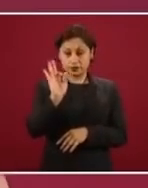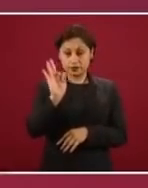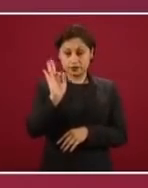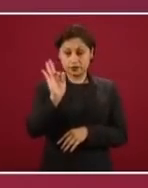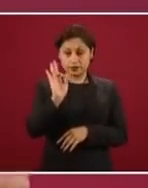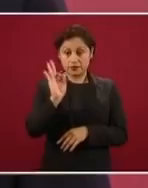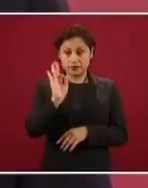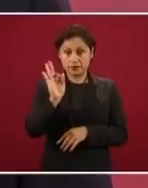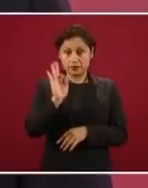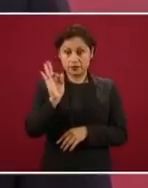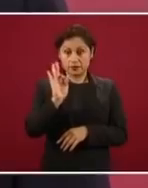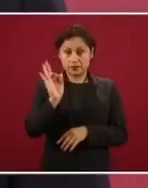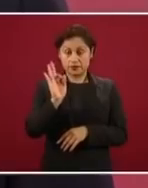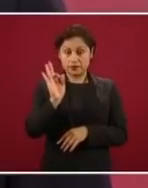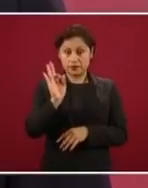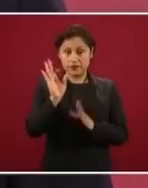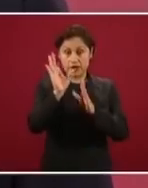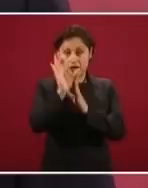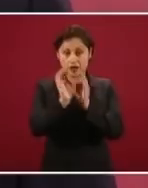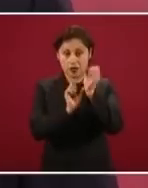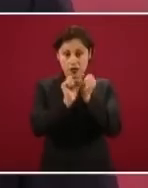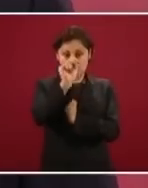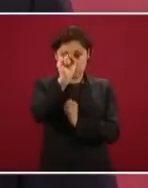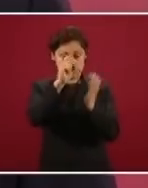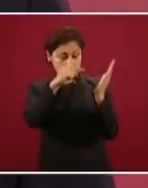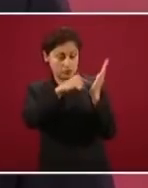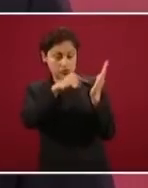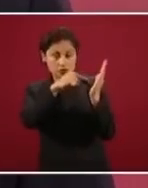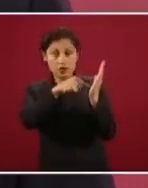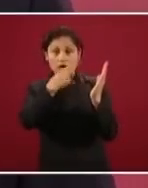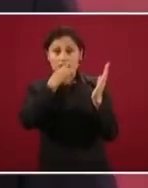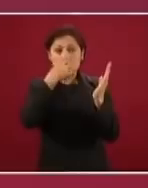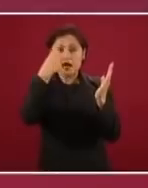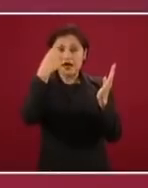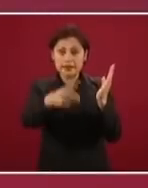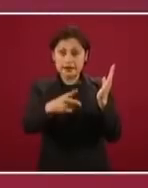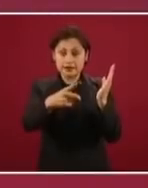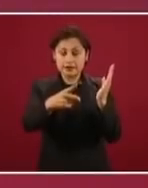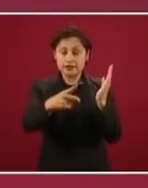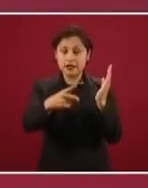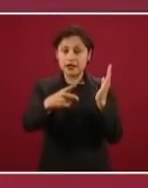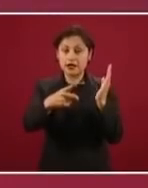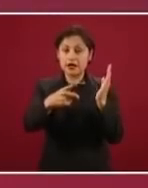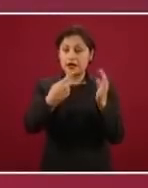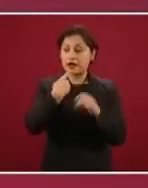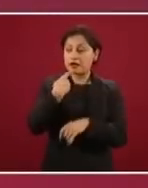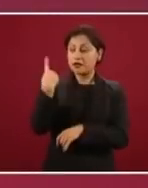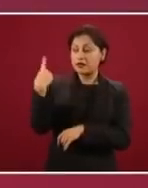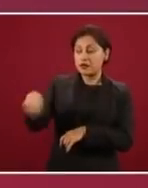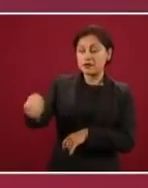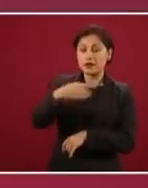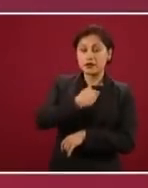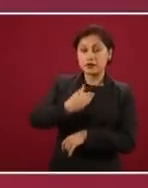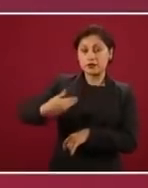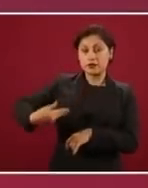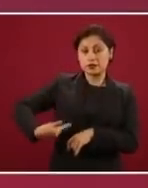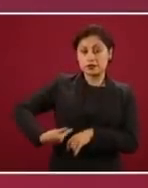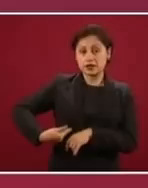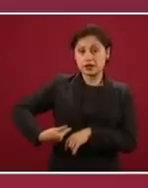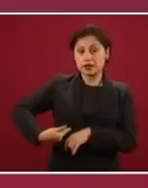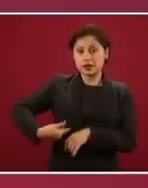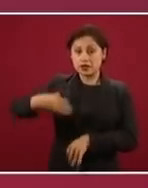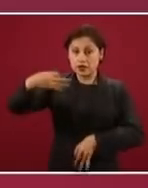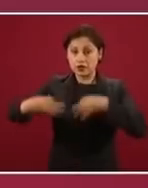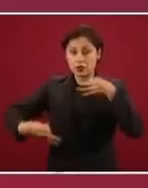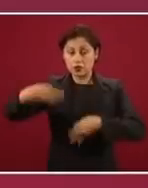se establece que no se puede juzgar al presidente más que por estos delitos